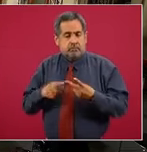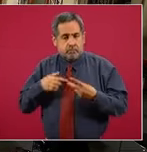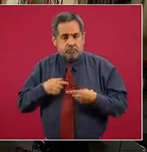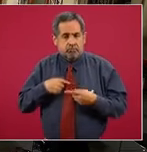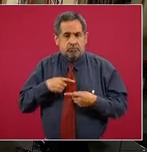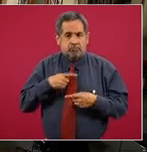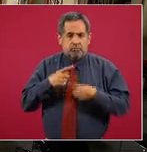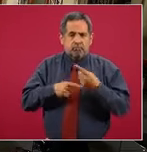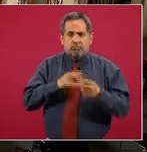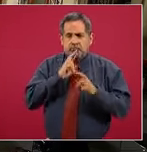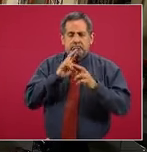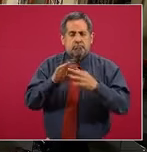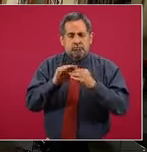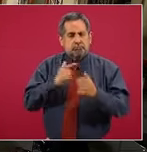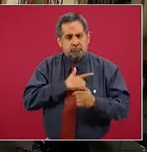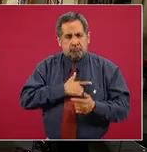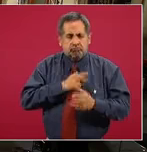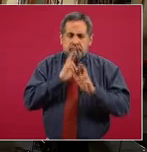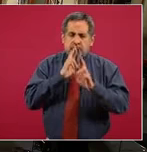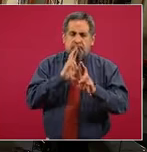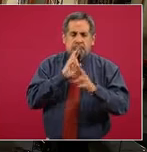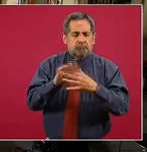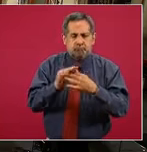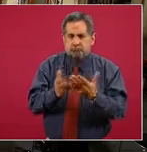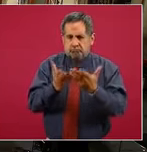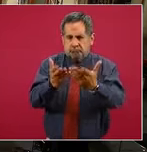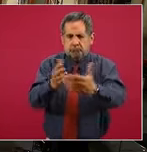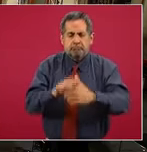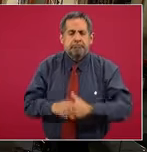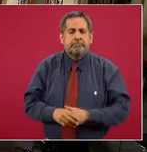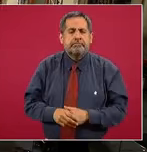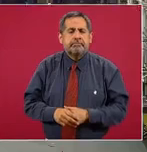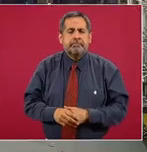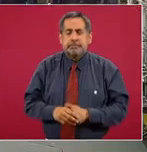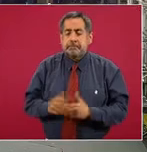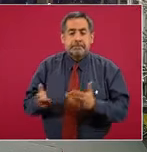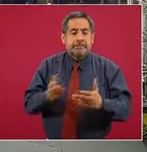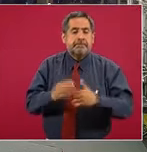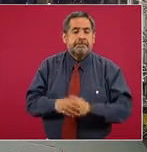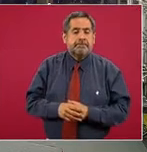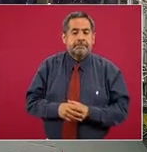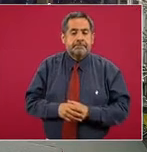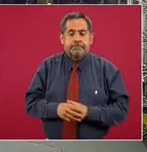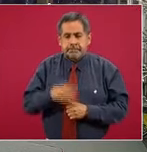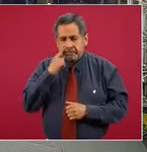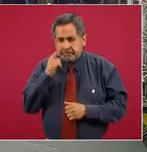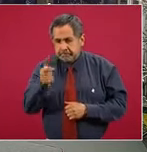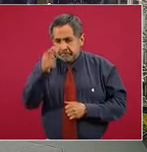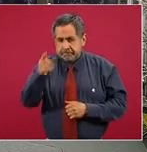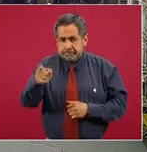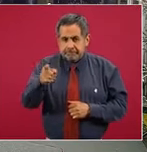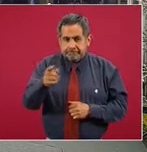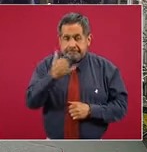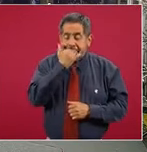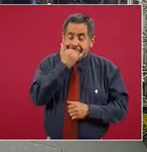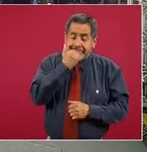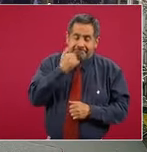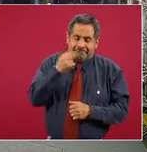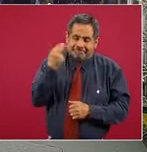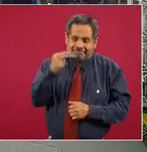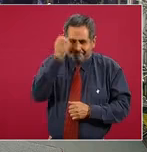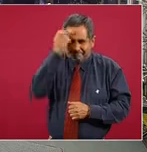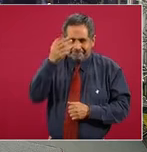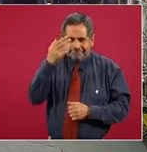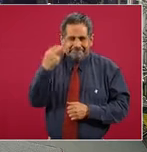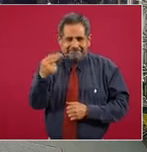estaremos encantados de responder. Entonces, pues adelante, vi esa mano primero, perdón, yo no me sé